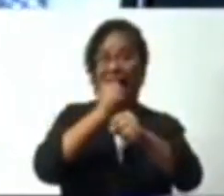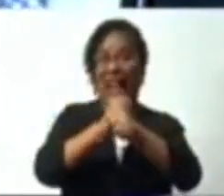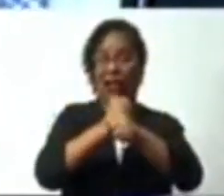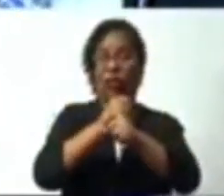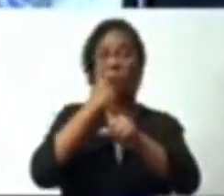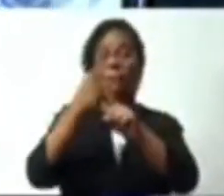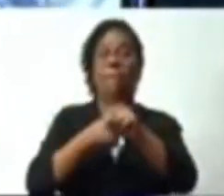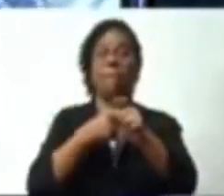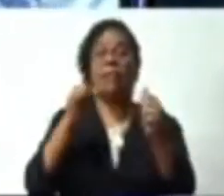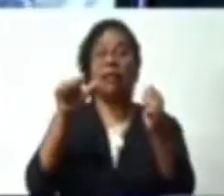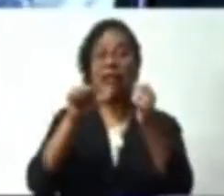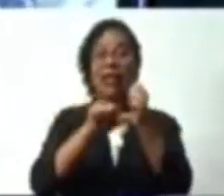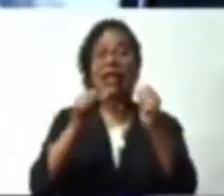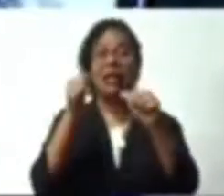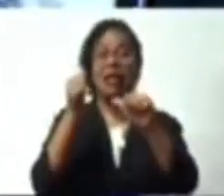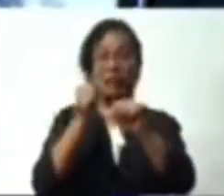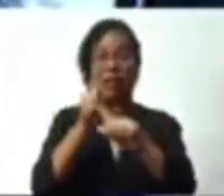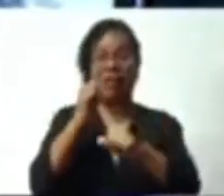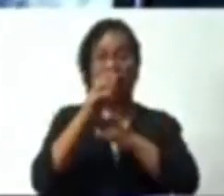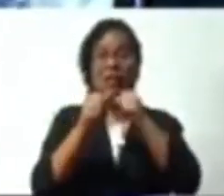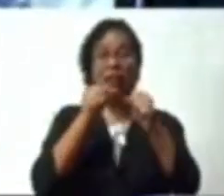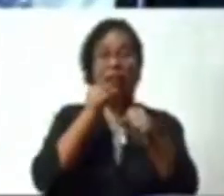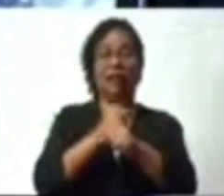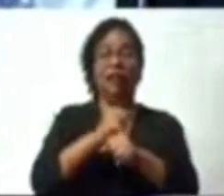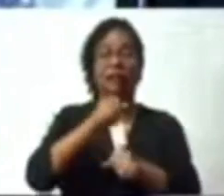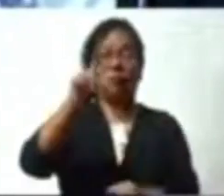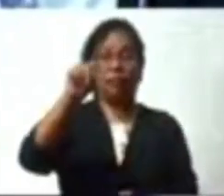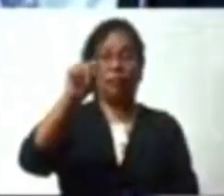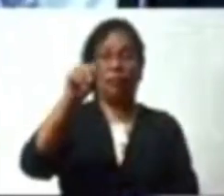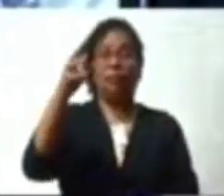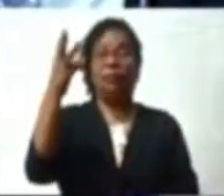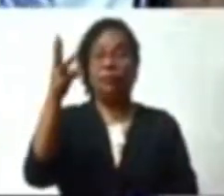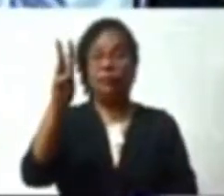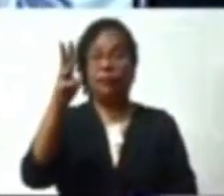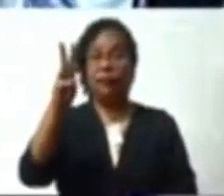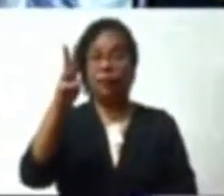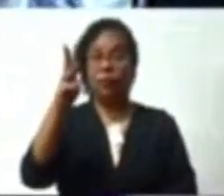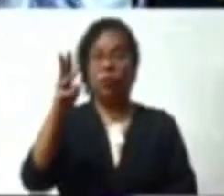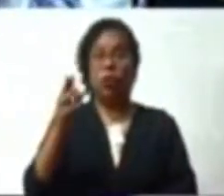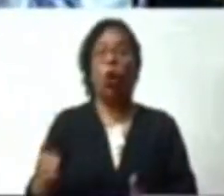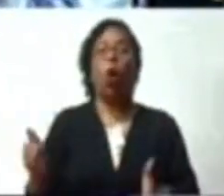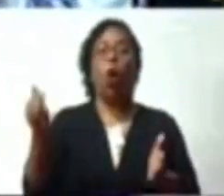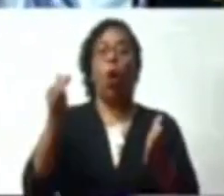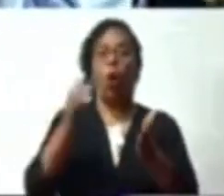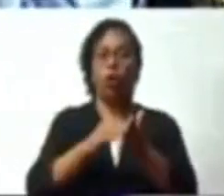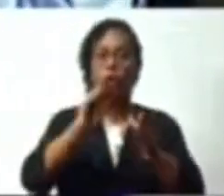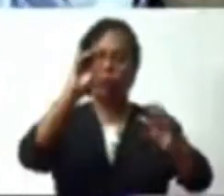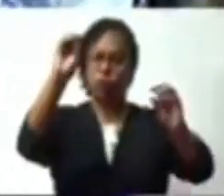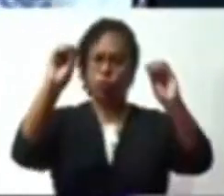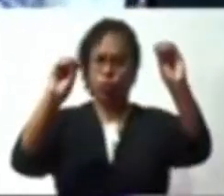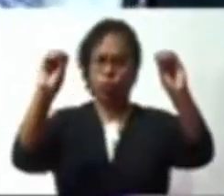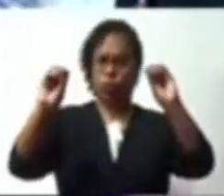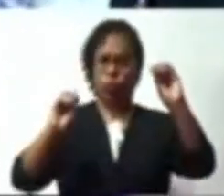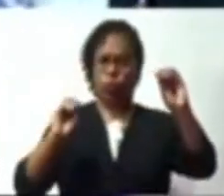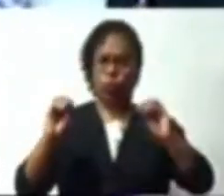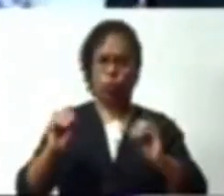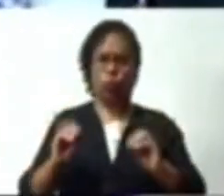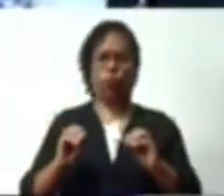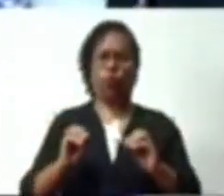2016, fue reinaugurado y donde se hizo una inversión